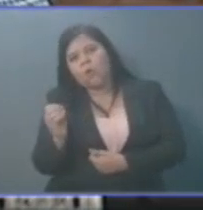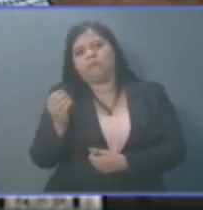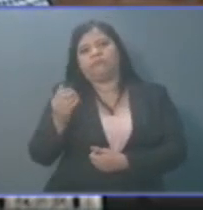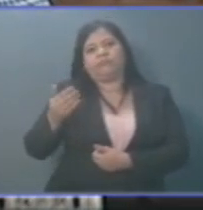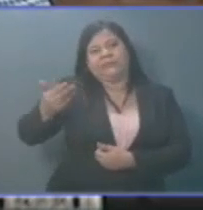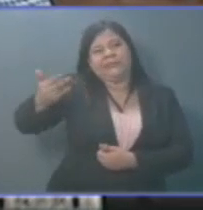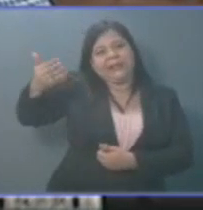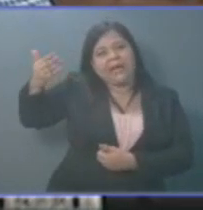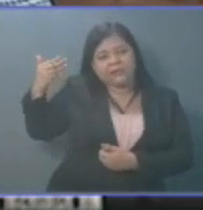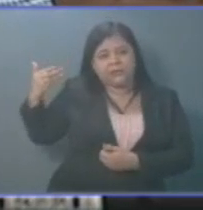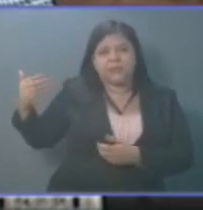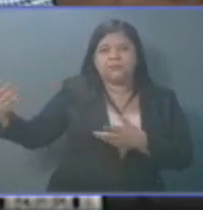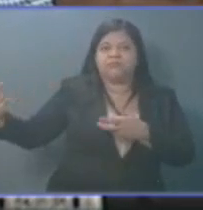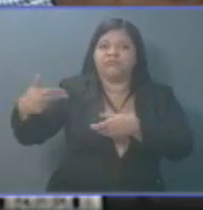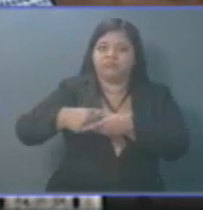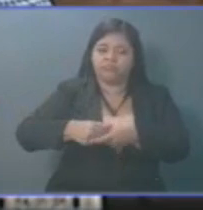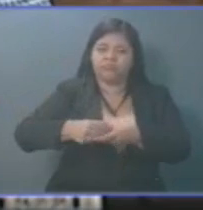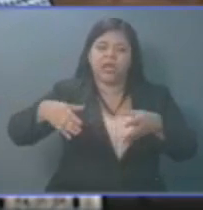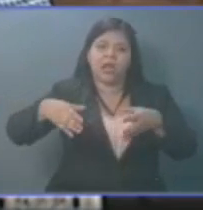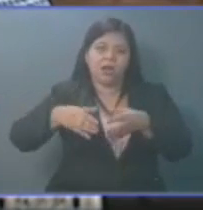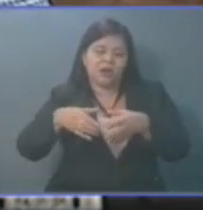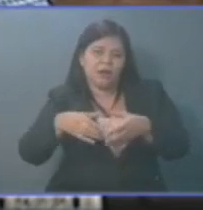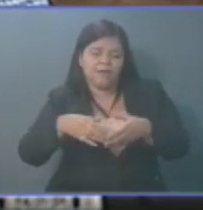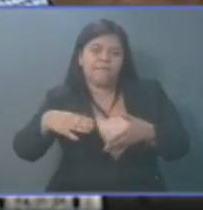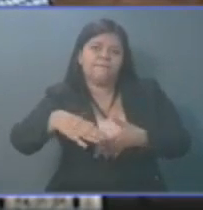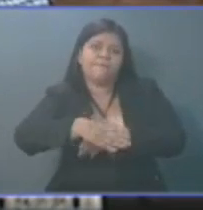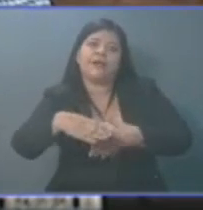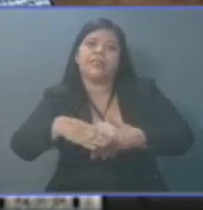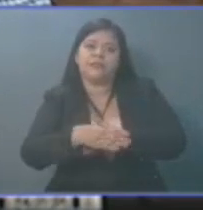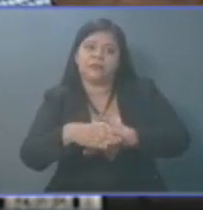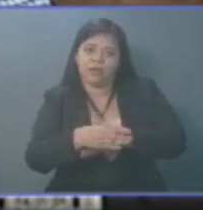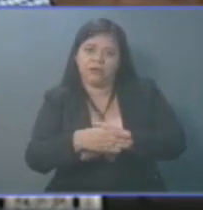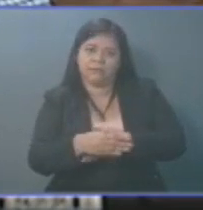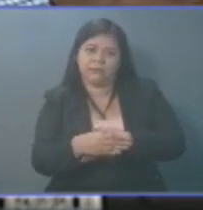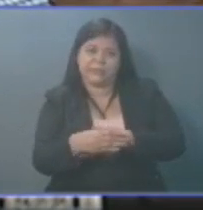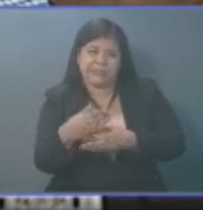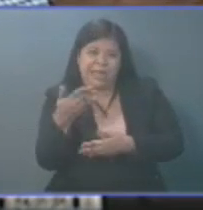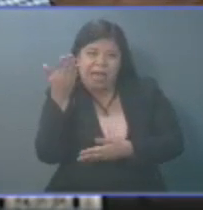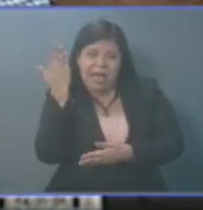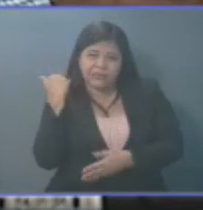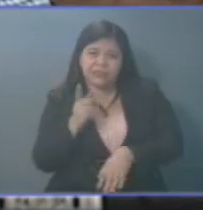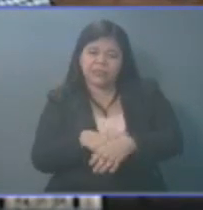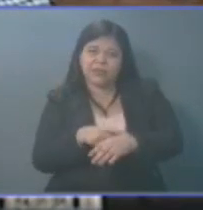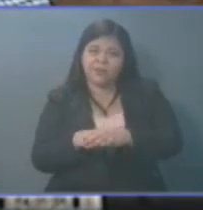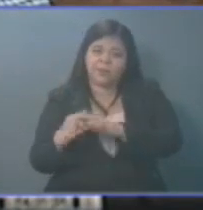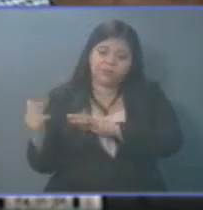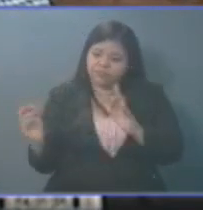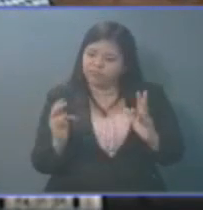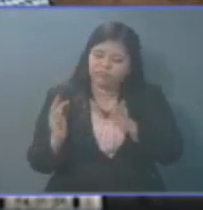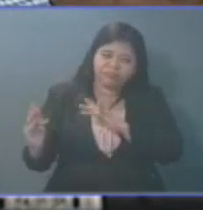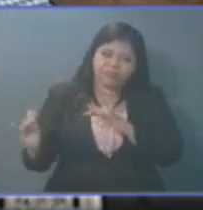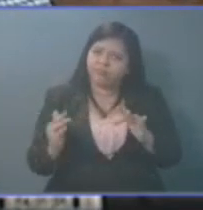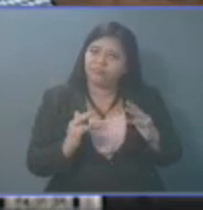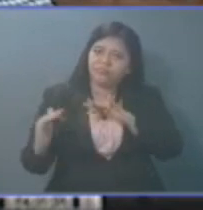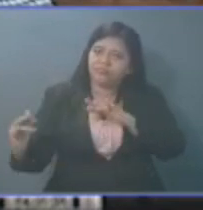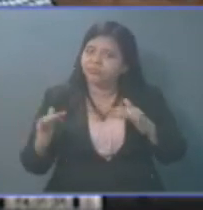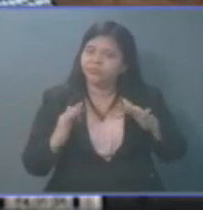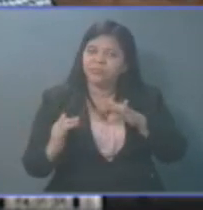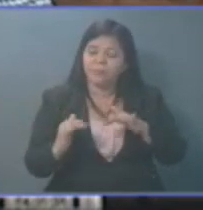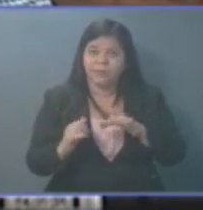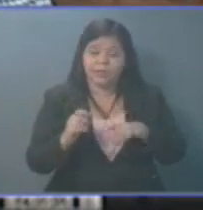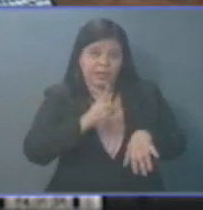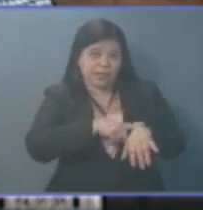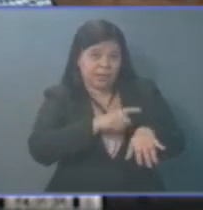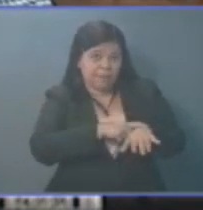Frente Farabundo Martí para la Liberación Nacional que participaron en el conflicto interno de El Salvador del